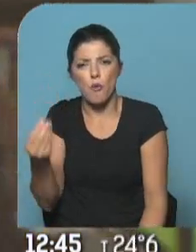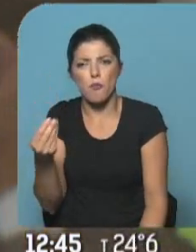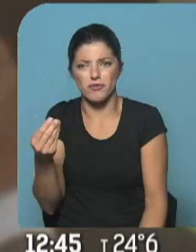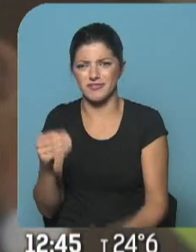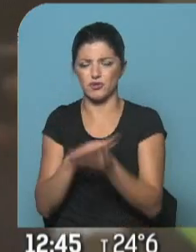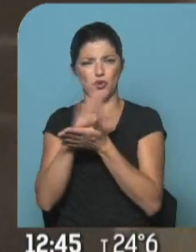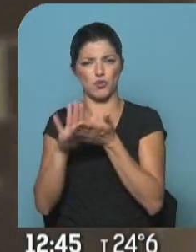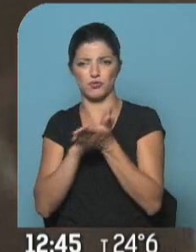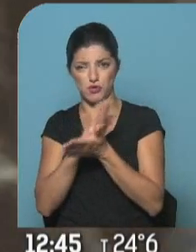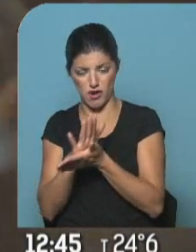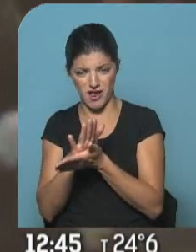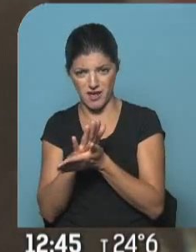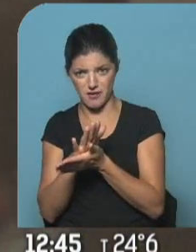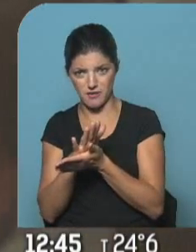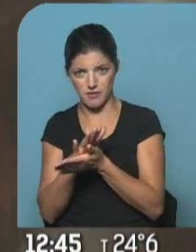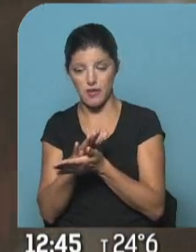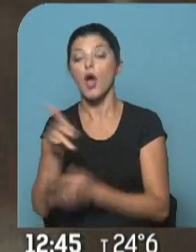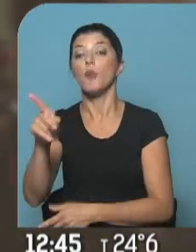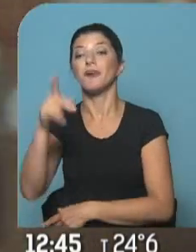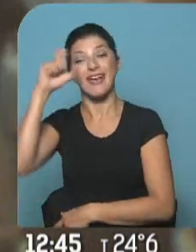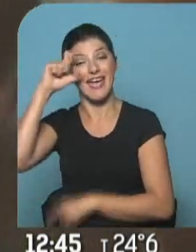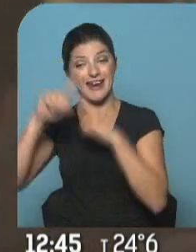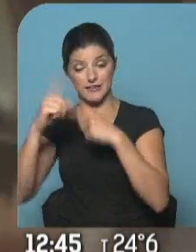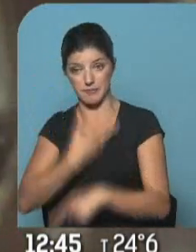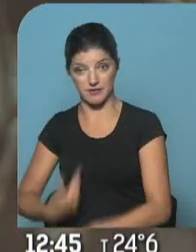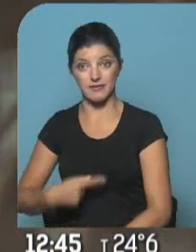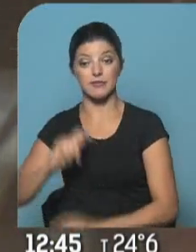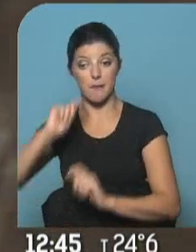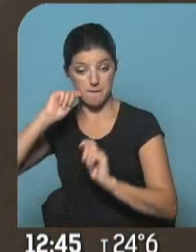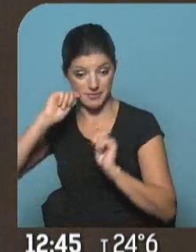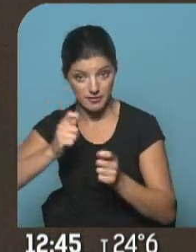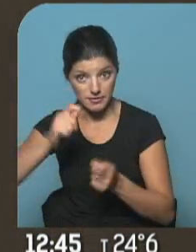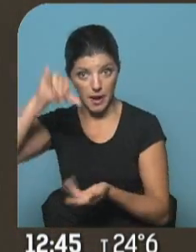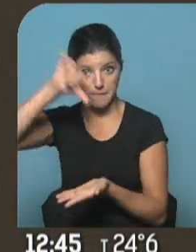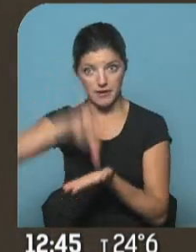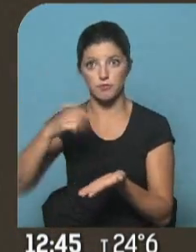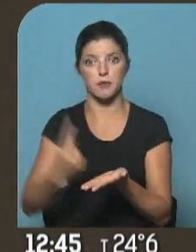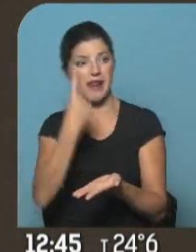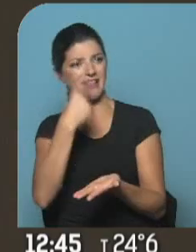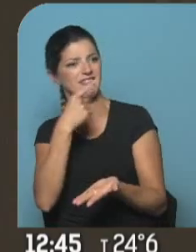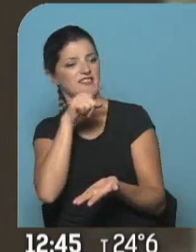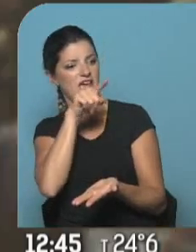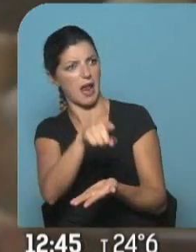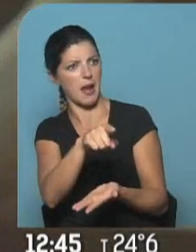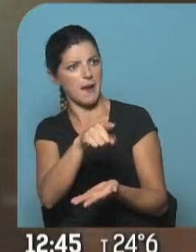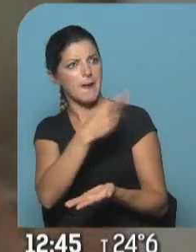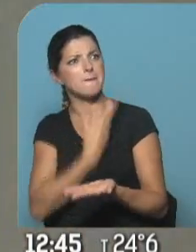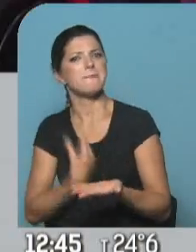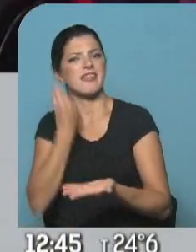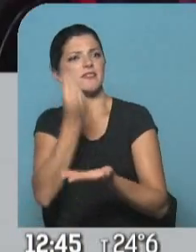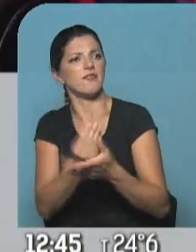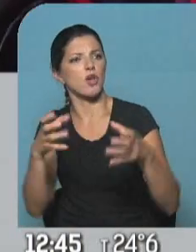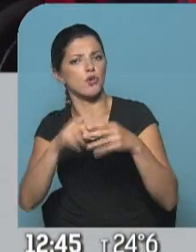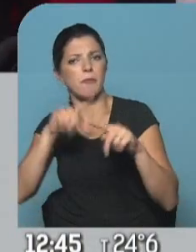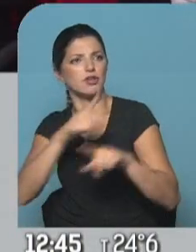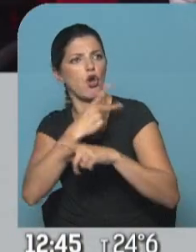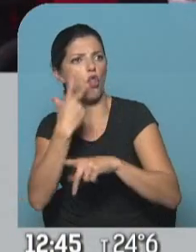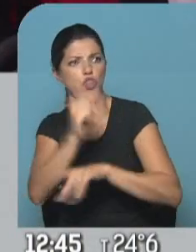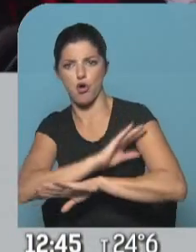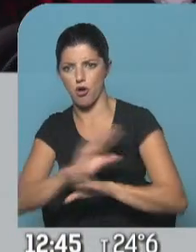porque en realidad llega Correa y la primera medida que se toma es Lenín Moreno no es más presidente de este partido. Exacto, como si no